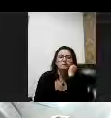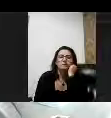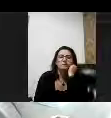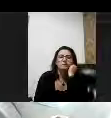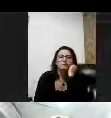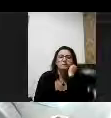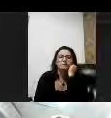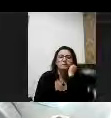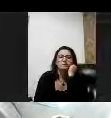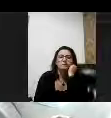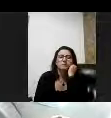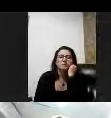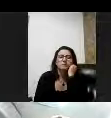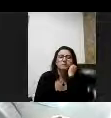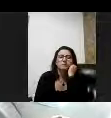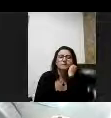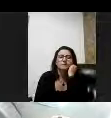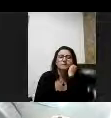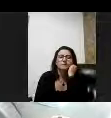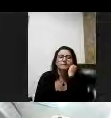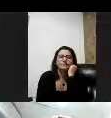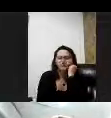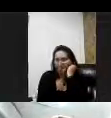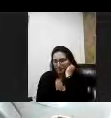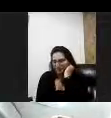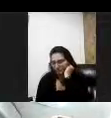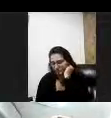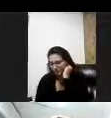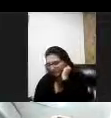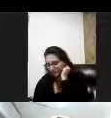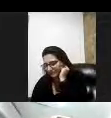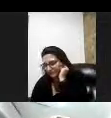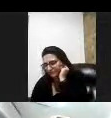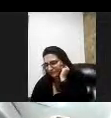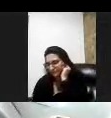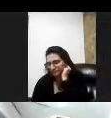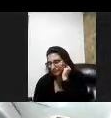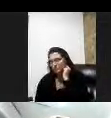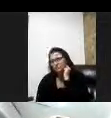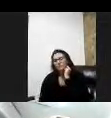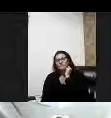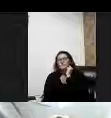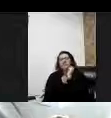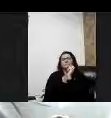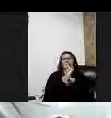el testeo y el tratamiento, al igual que la sífilis, que es la más conocida, gonorrea y todo eso.